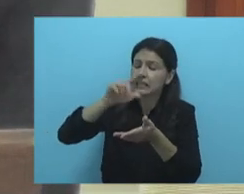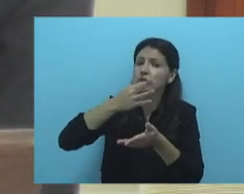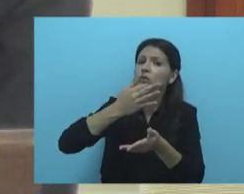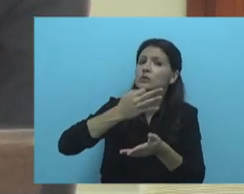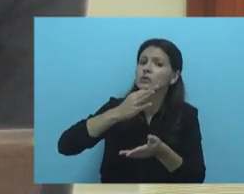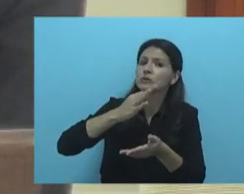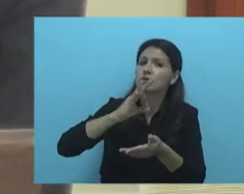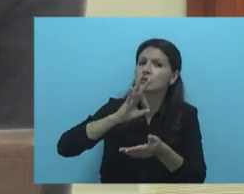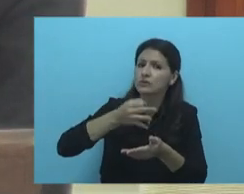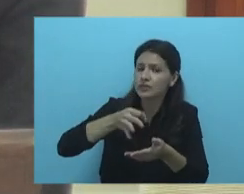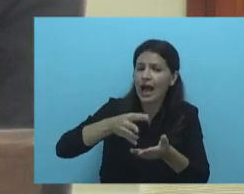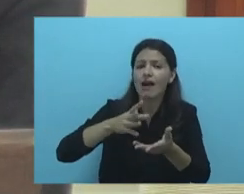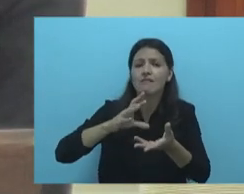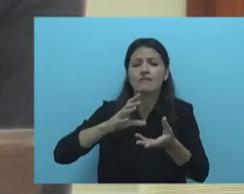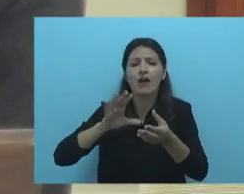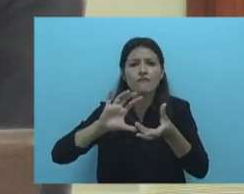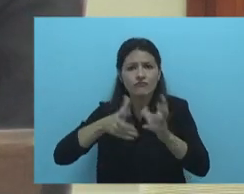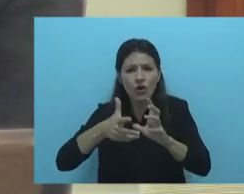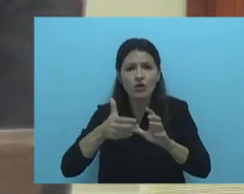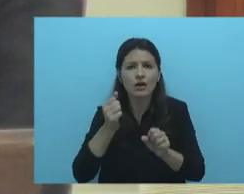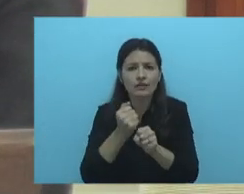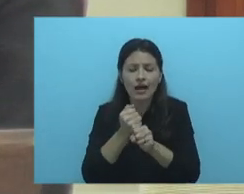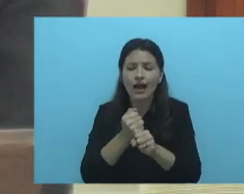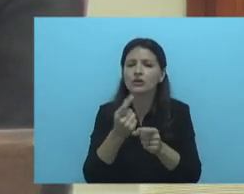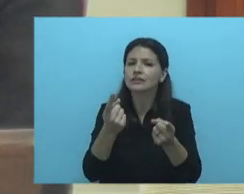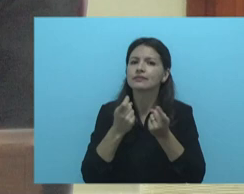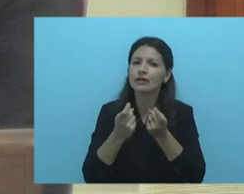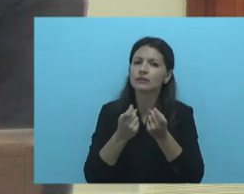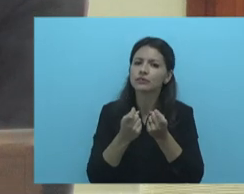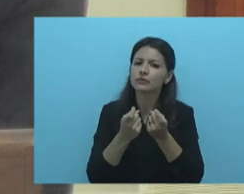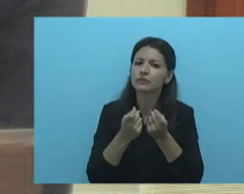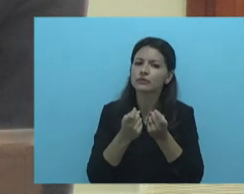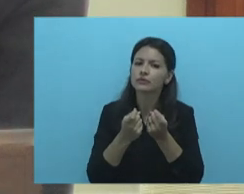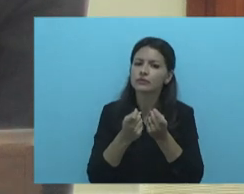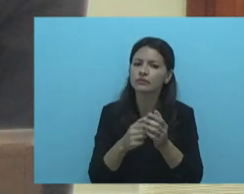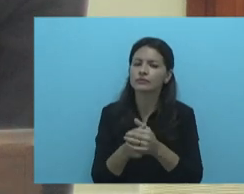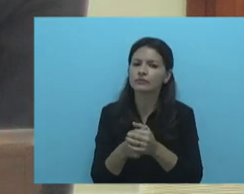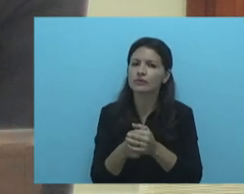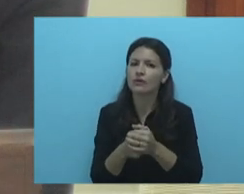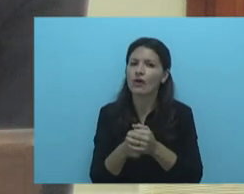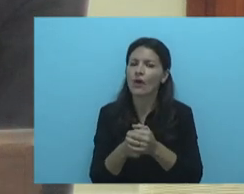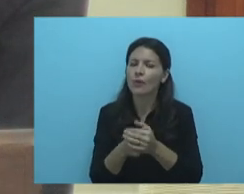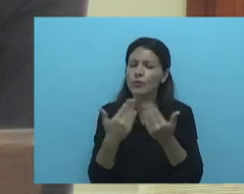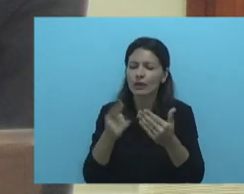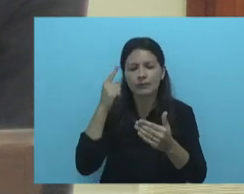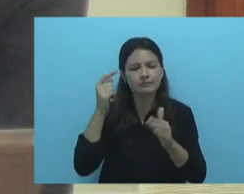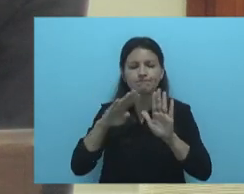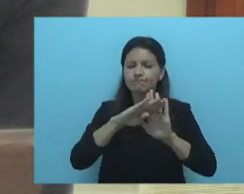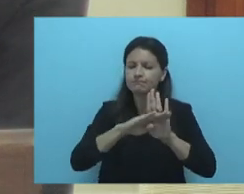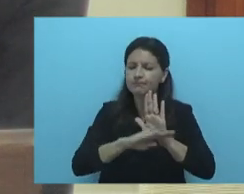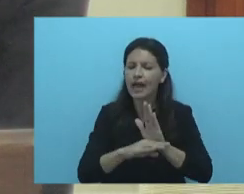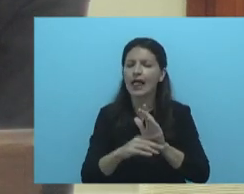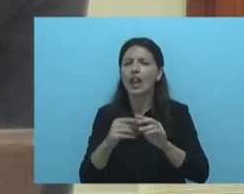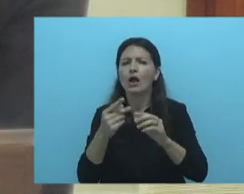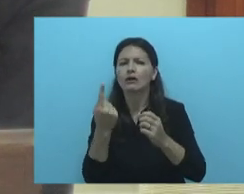este flagelo, bueno, creemos que es necesario establecer los protocolos y las